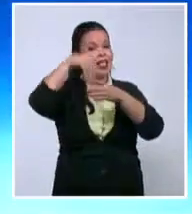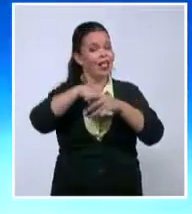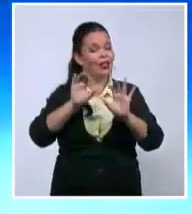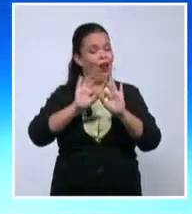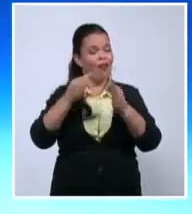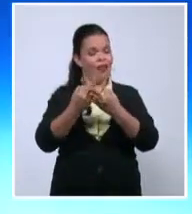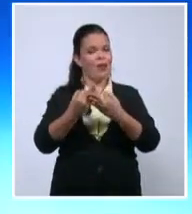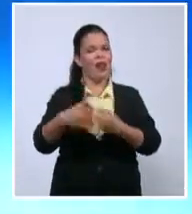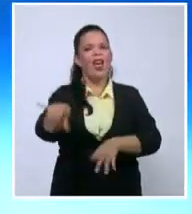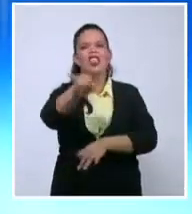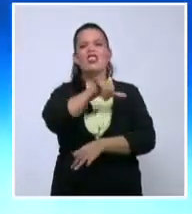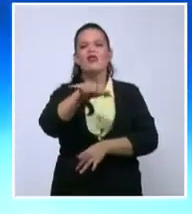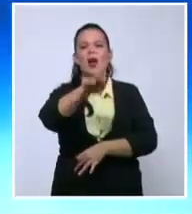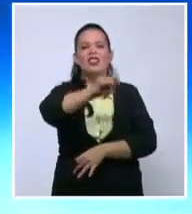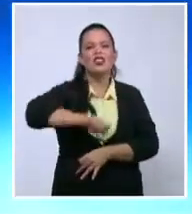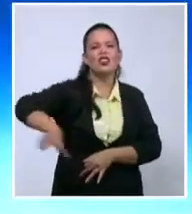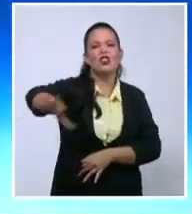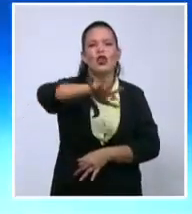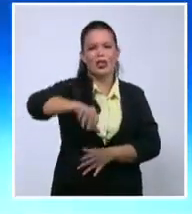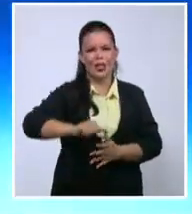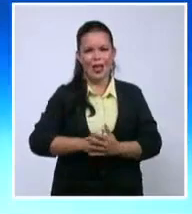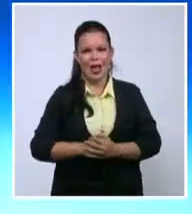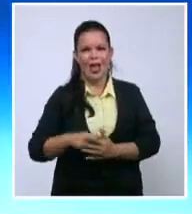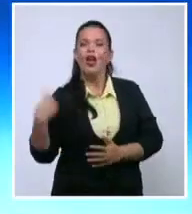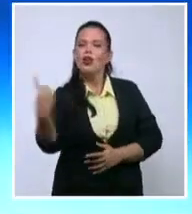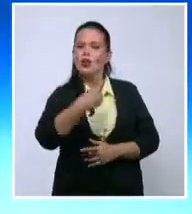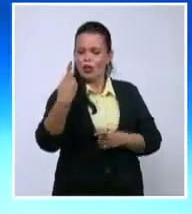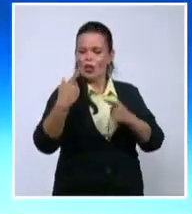universo mayor que es la sociedad. Hagamos esas